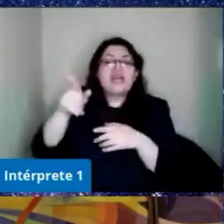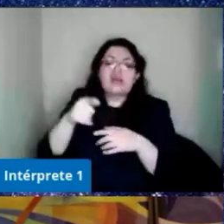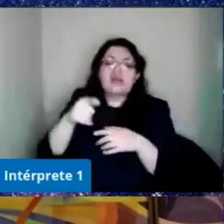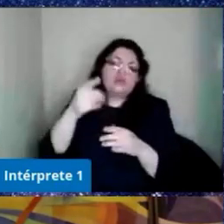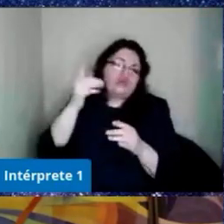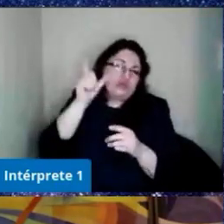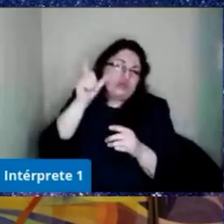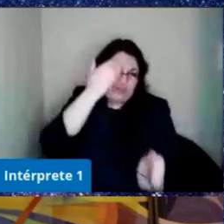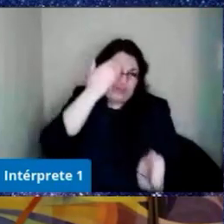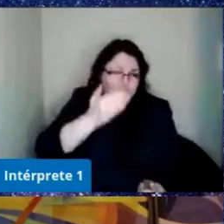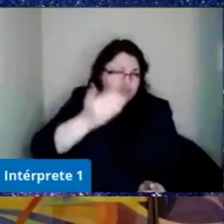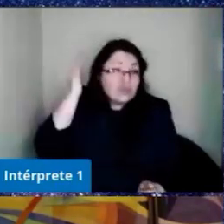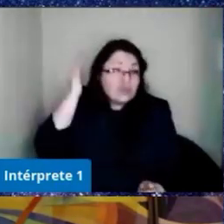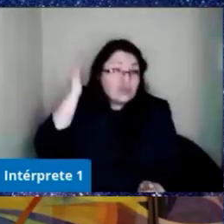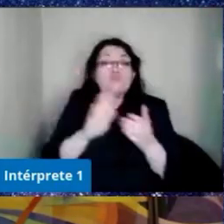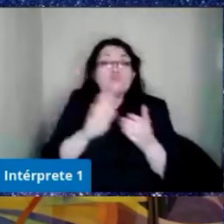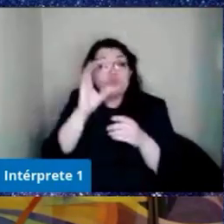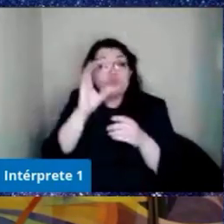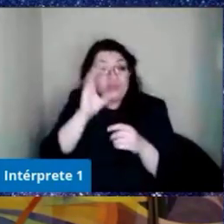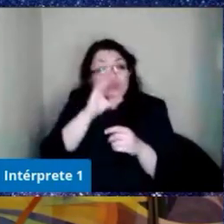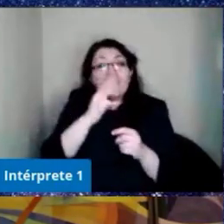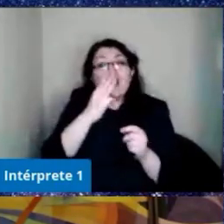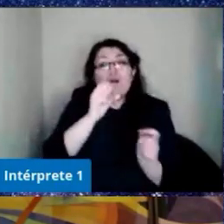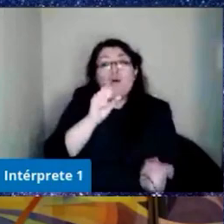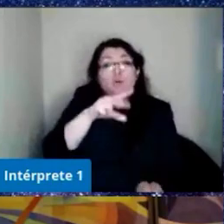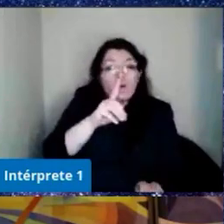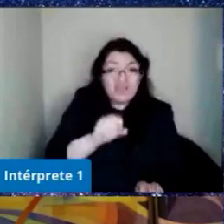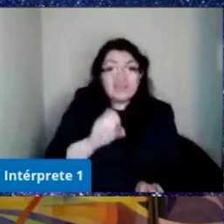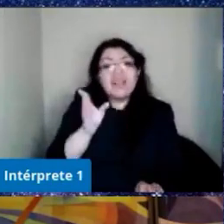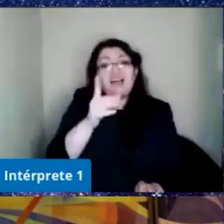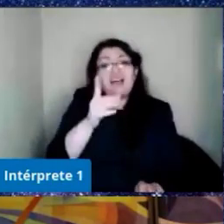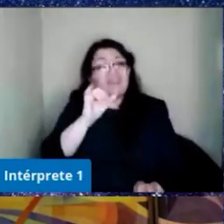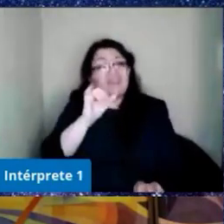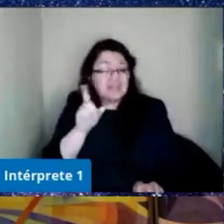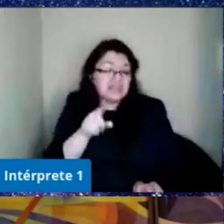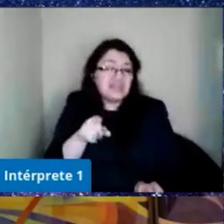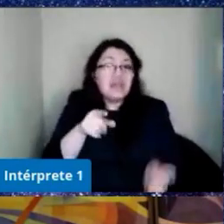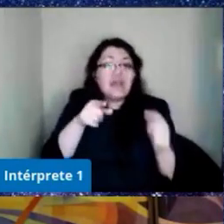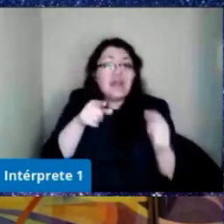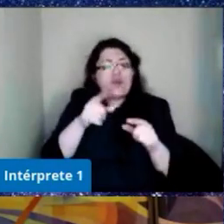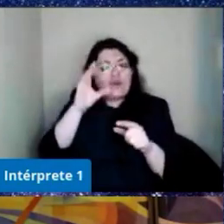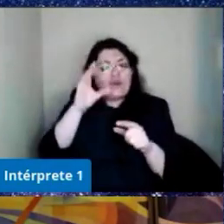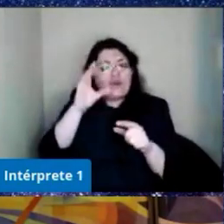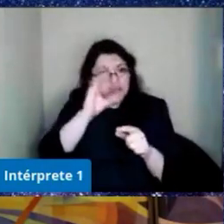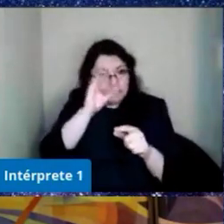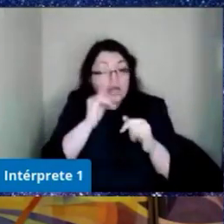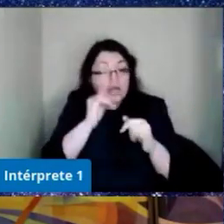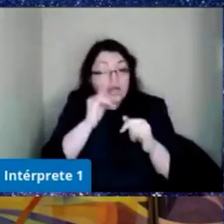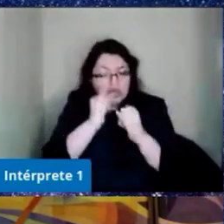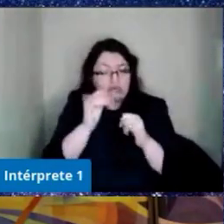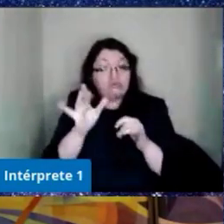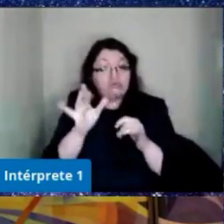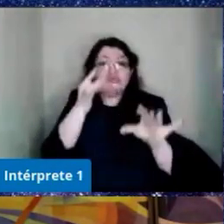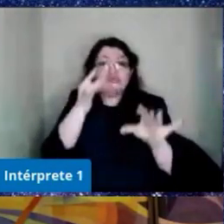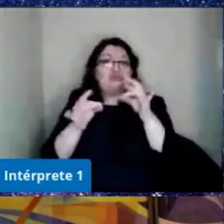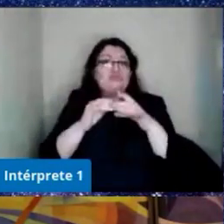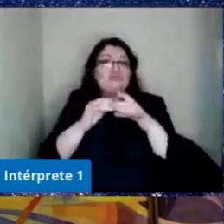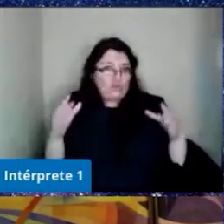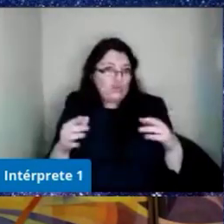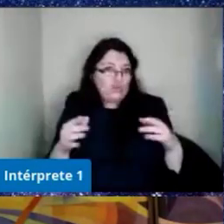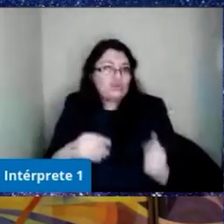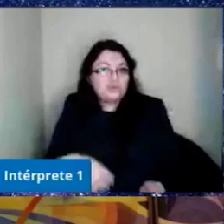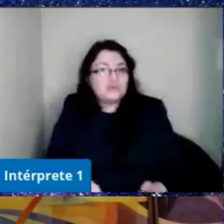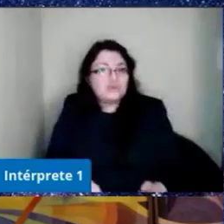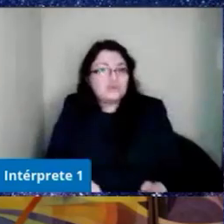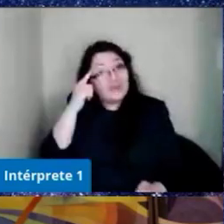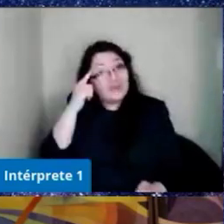ustedes buscan Wanda Díaz Merced, van a encontrar rápidamente información sobre ella en internet. Pero en esa foto también está ella haciendo una